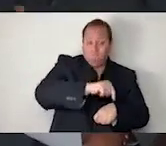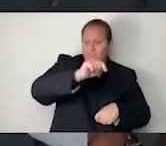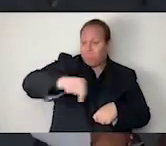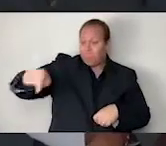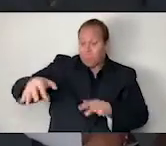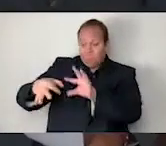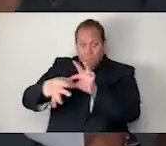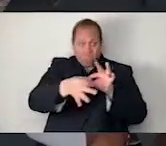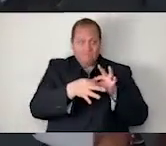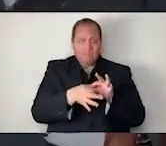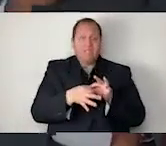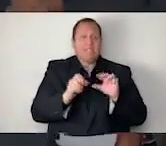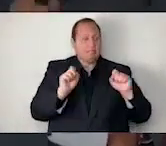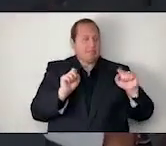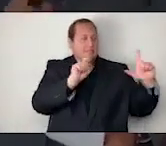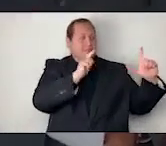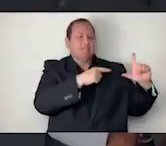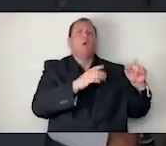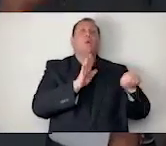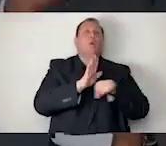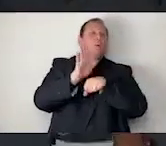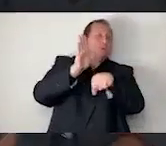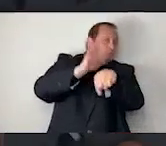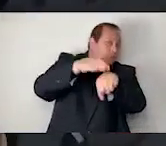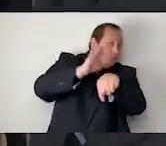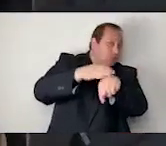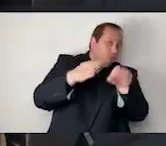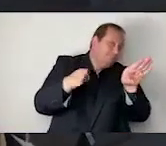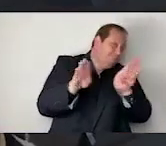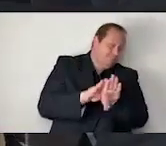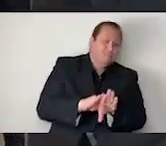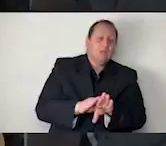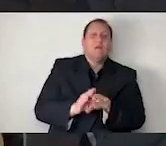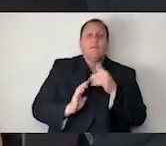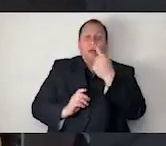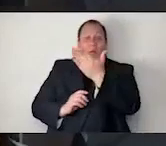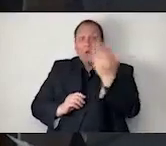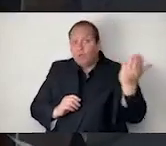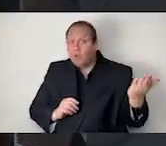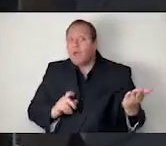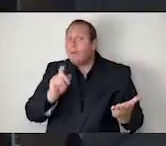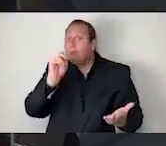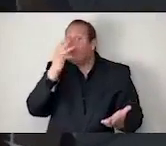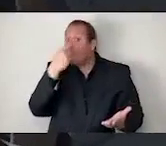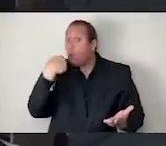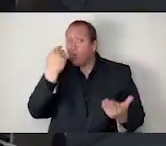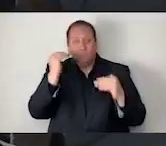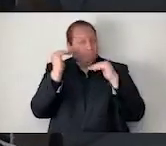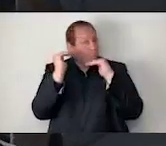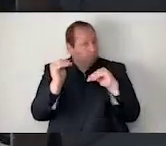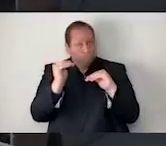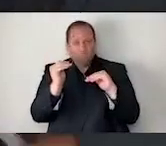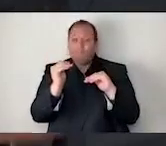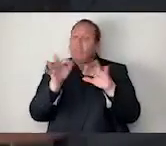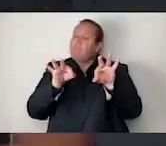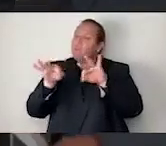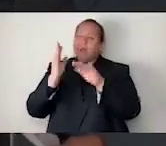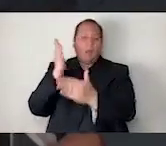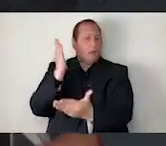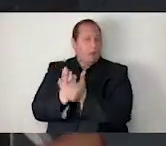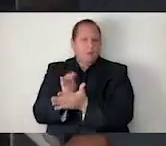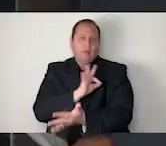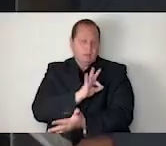usted facilitarles sólo 24 horas para que concluyan actividades y aquí viene lo interesante